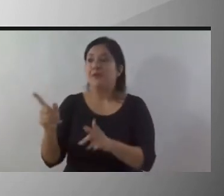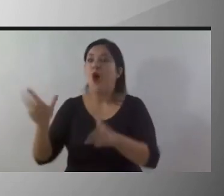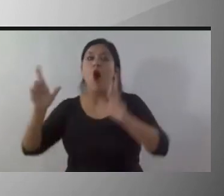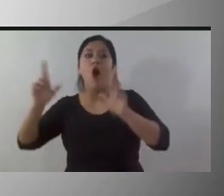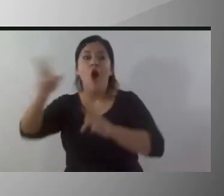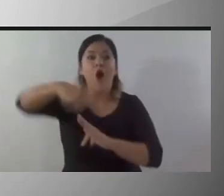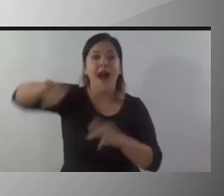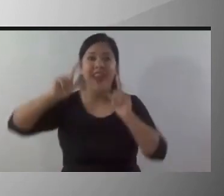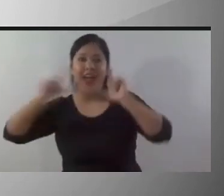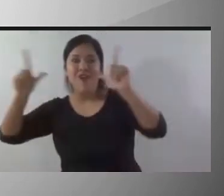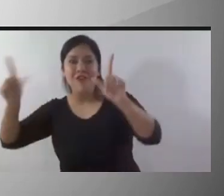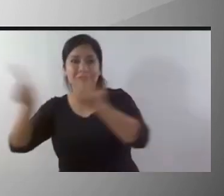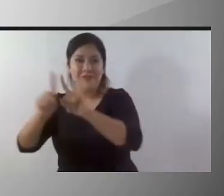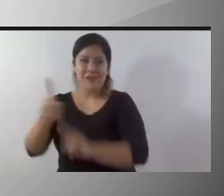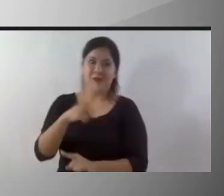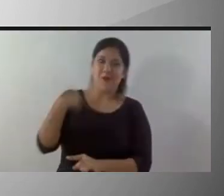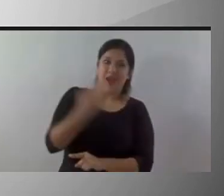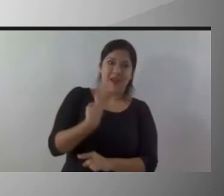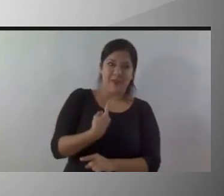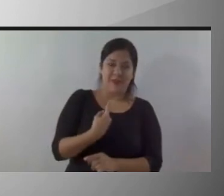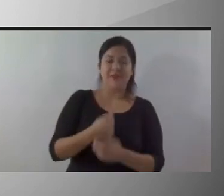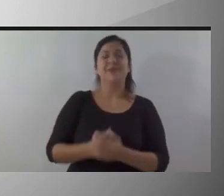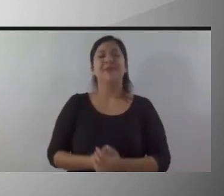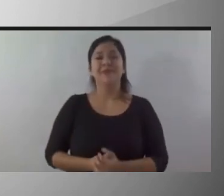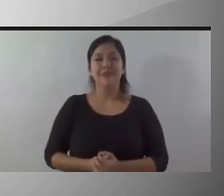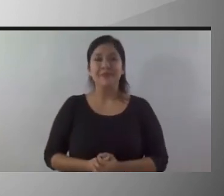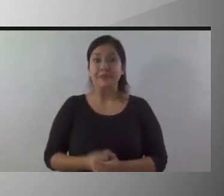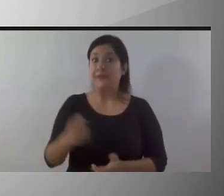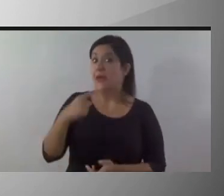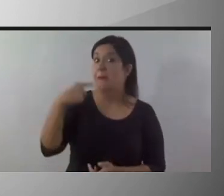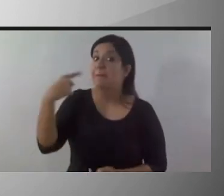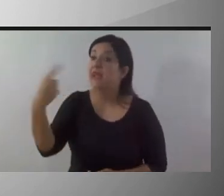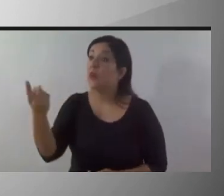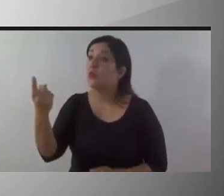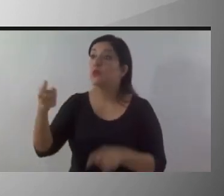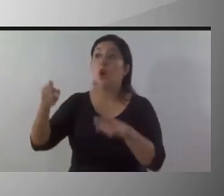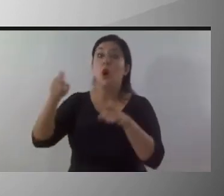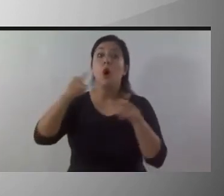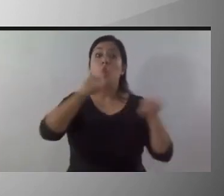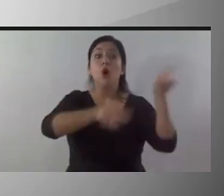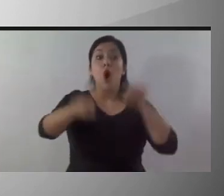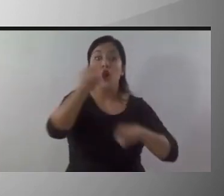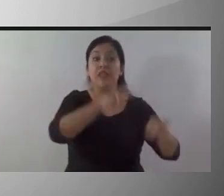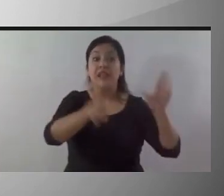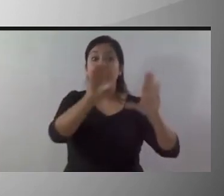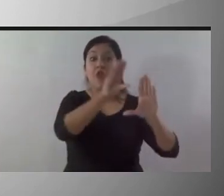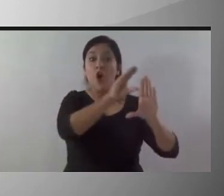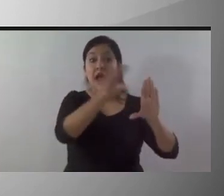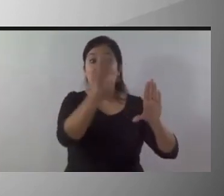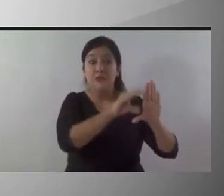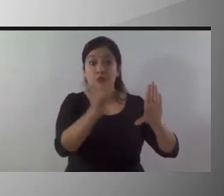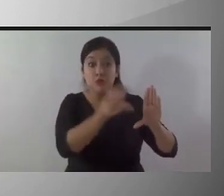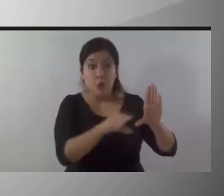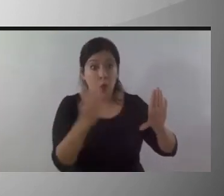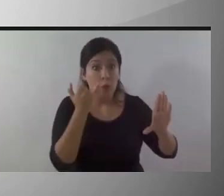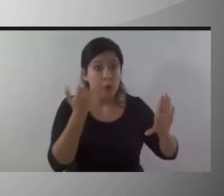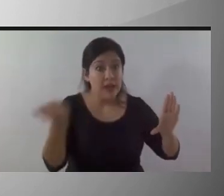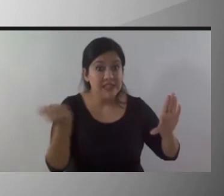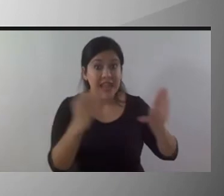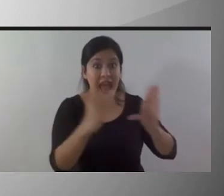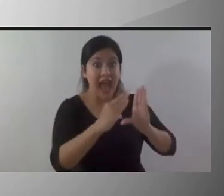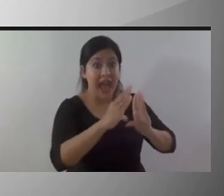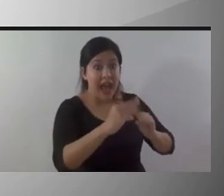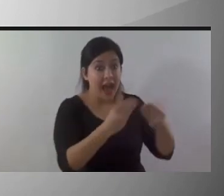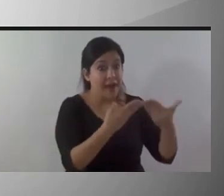ese material. Entonces le pregunto a las coordinadoras desde Zoom si ya está abierto el chat, así